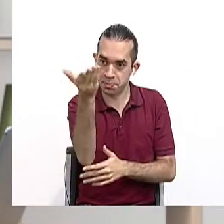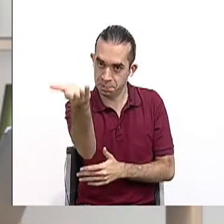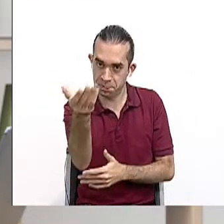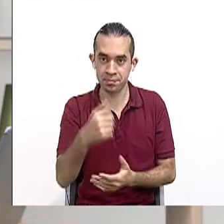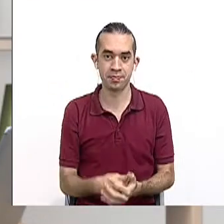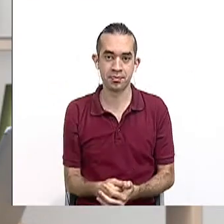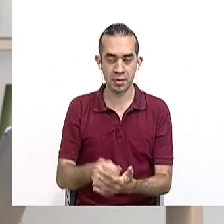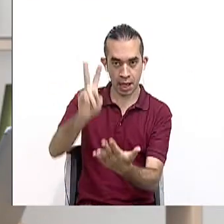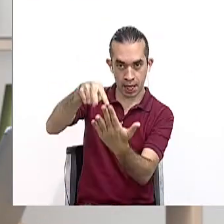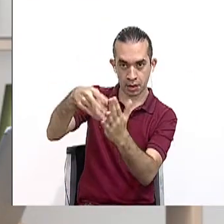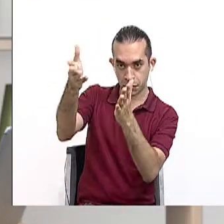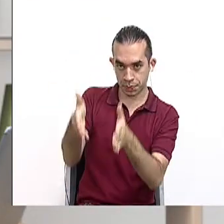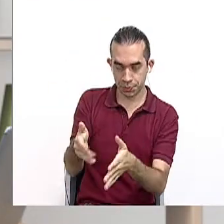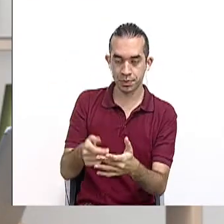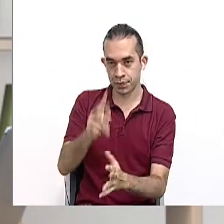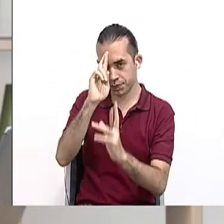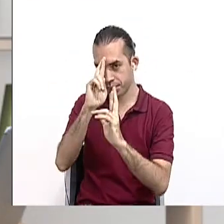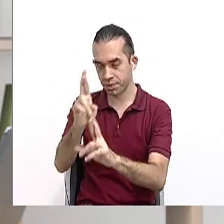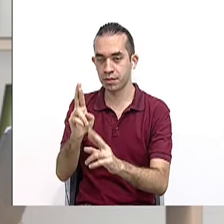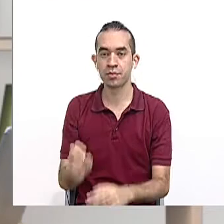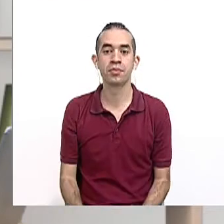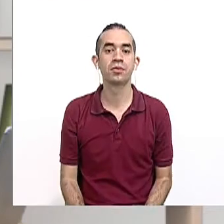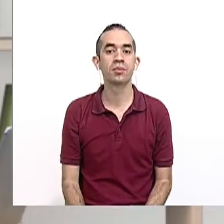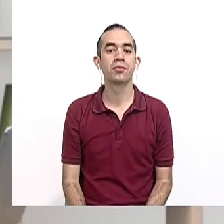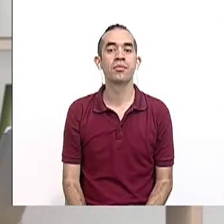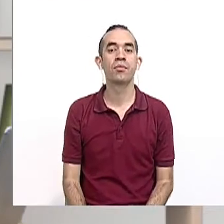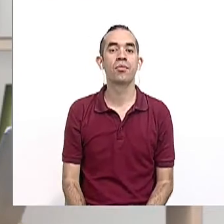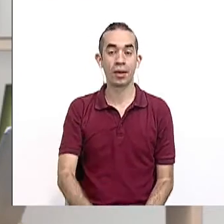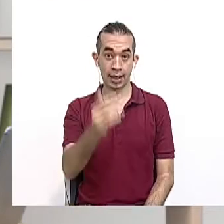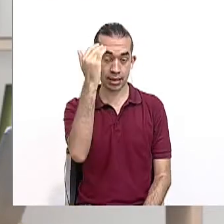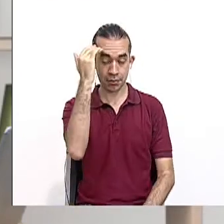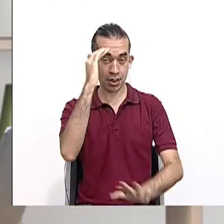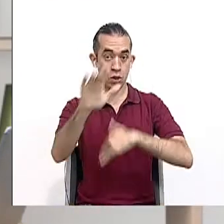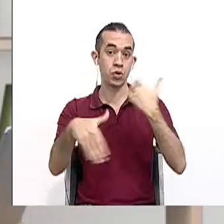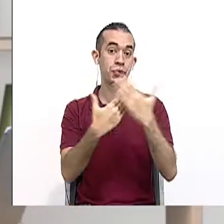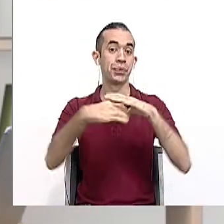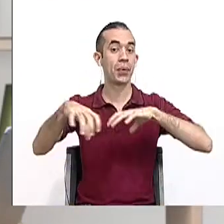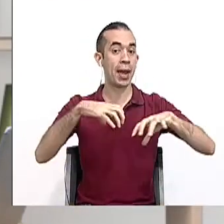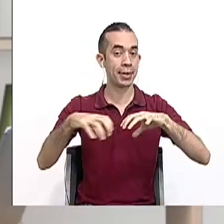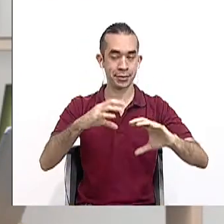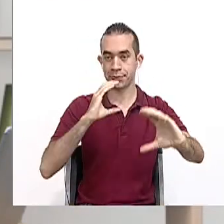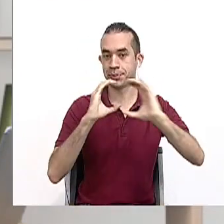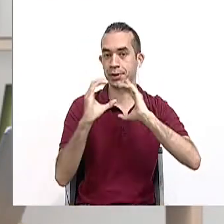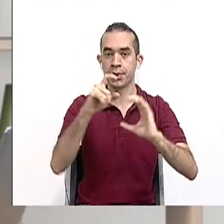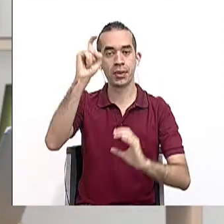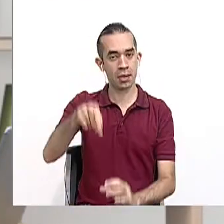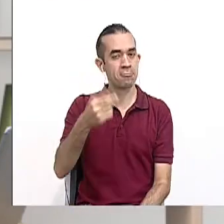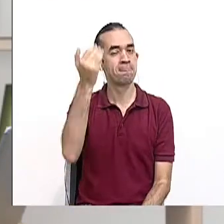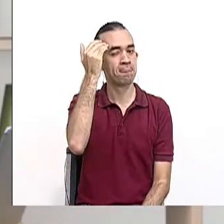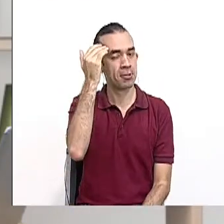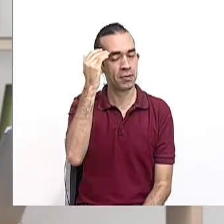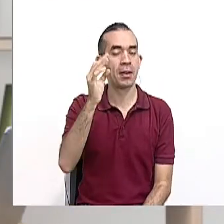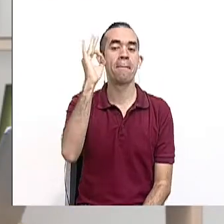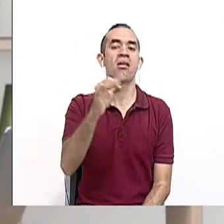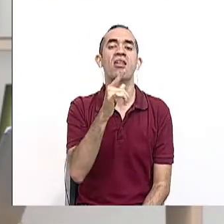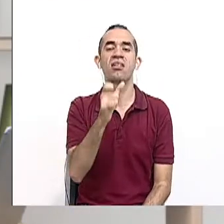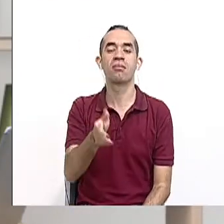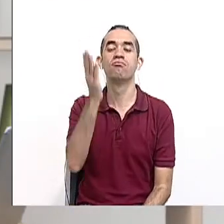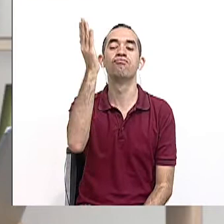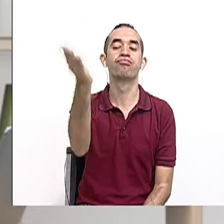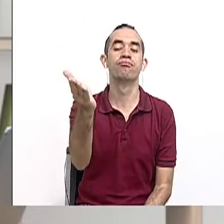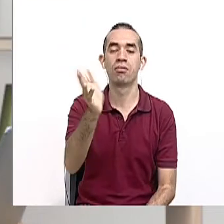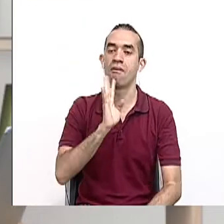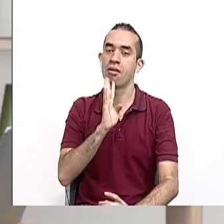mi lector. Y es que en todo proceso, en todo acto comunicativo debemos tener muy presente a nuestro receptor,